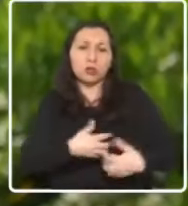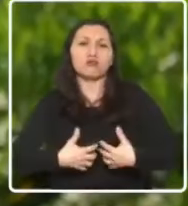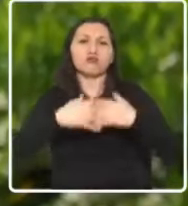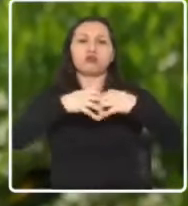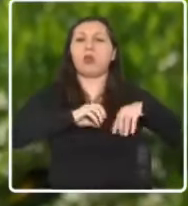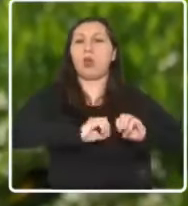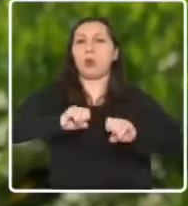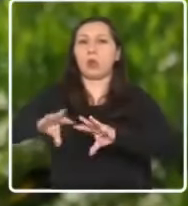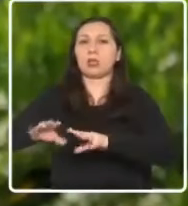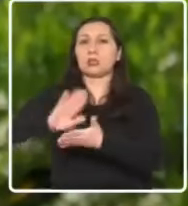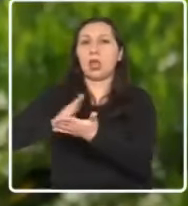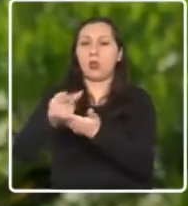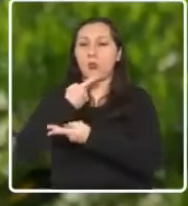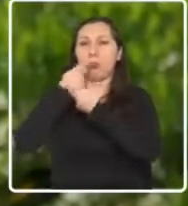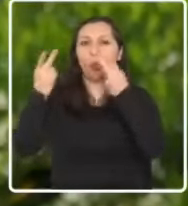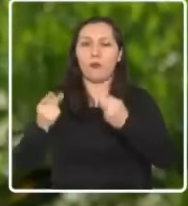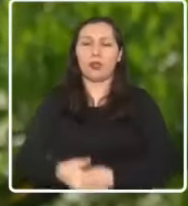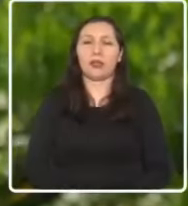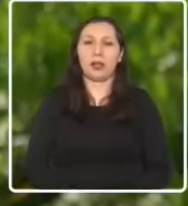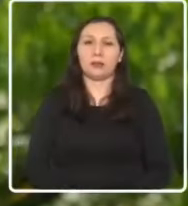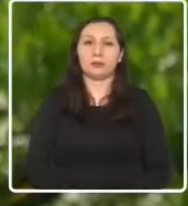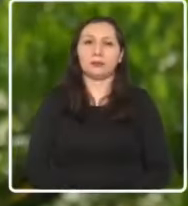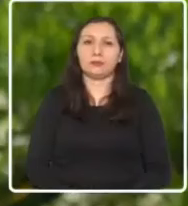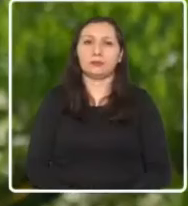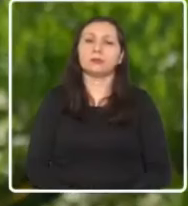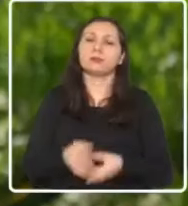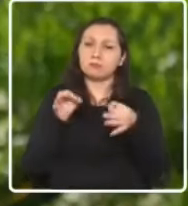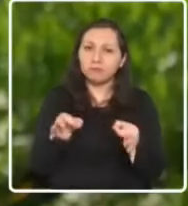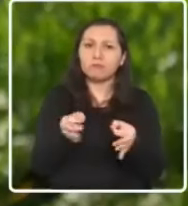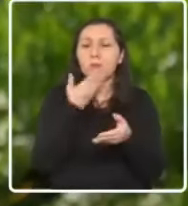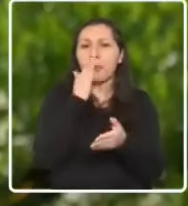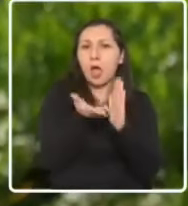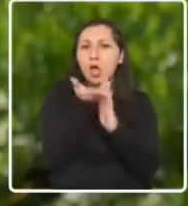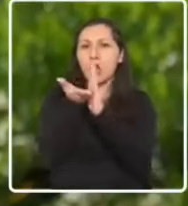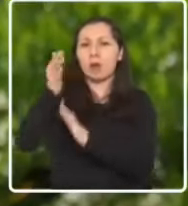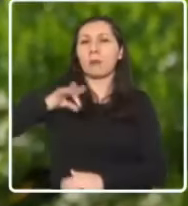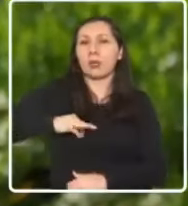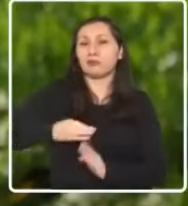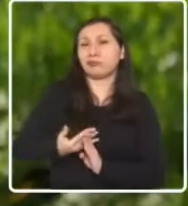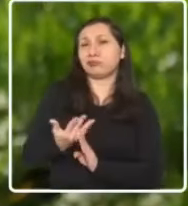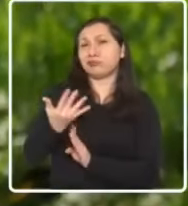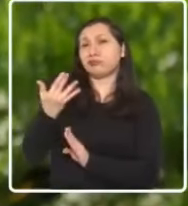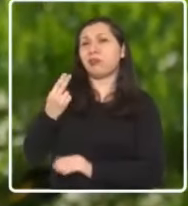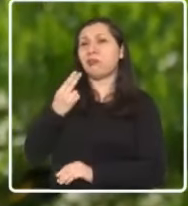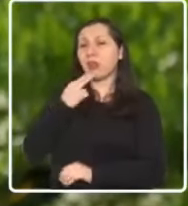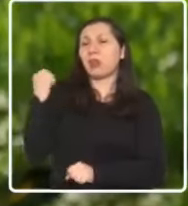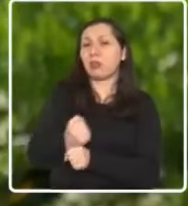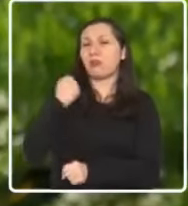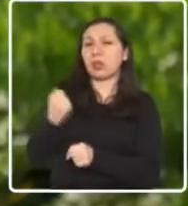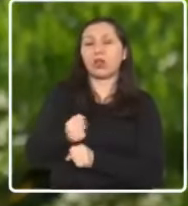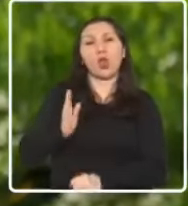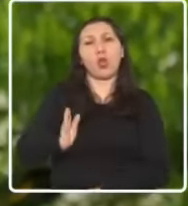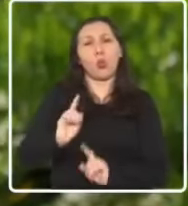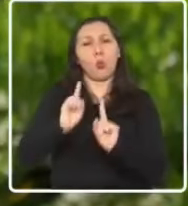la educación y la salud pública. Es mejorar las pensiones de quienes han trabajado toda una vida y